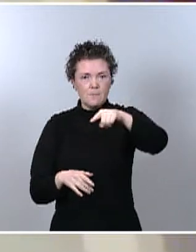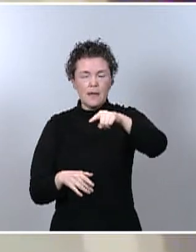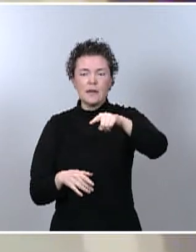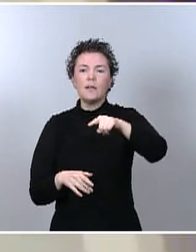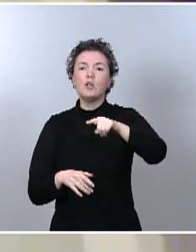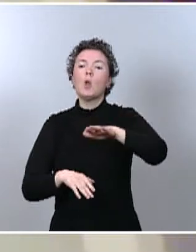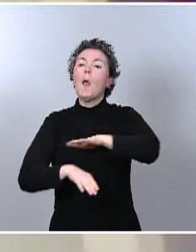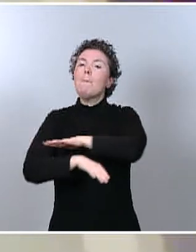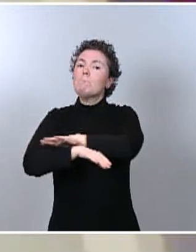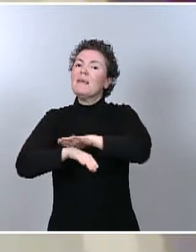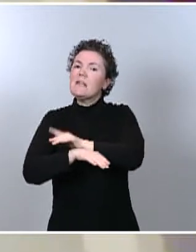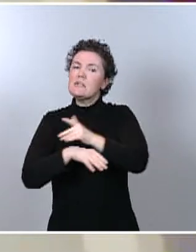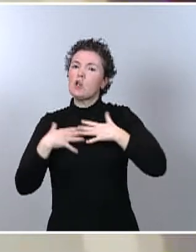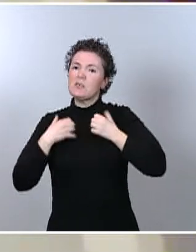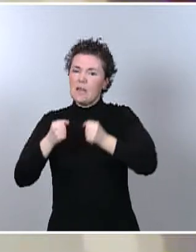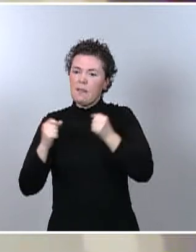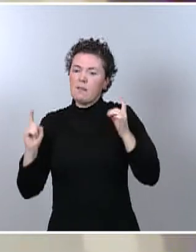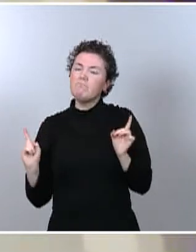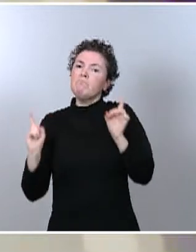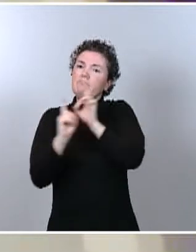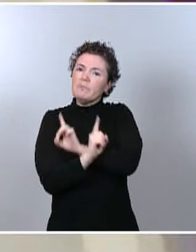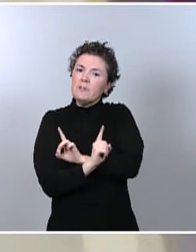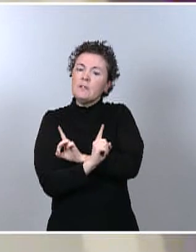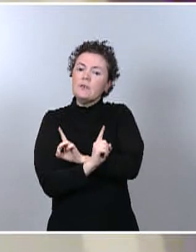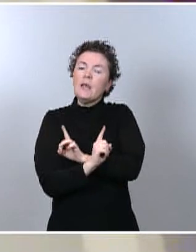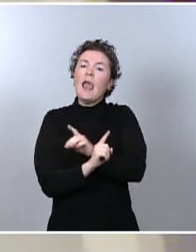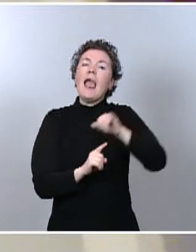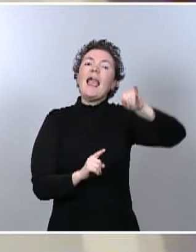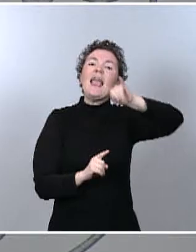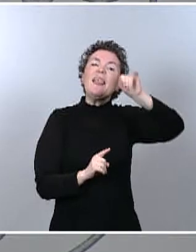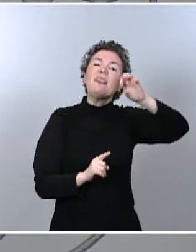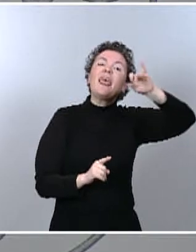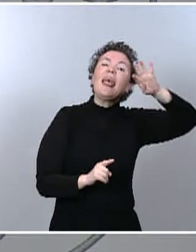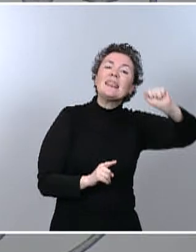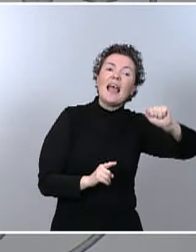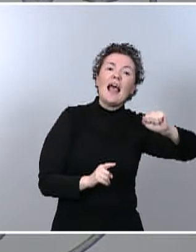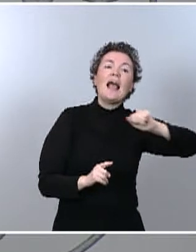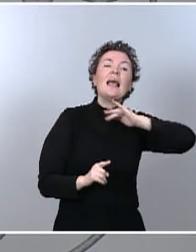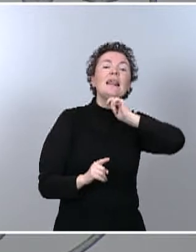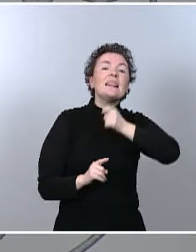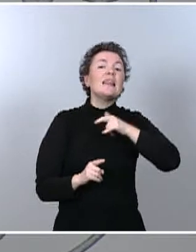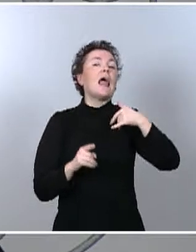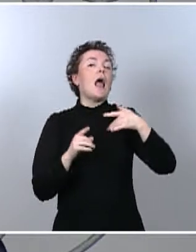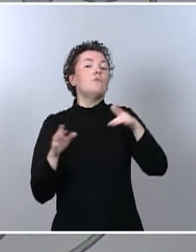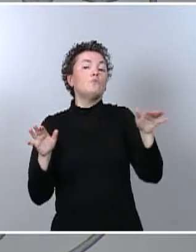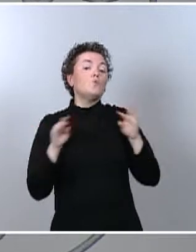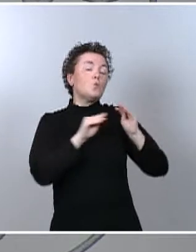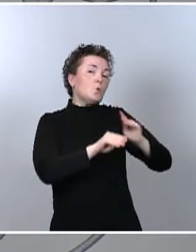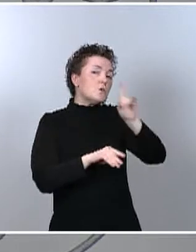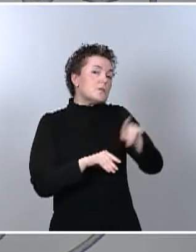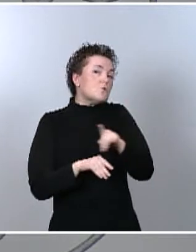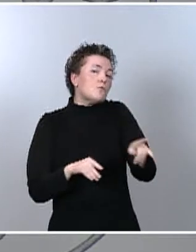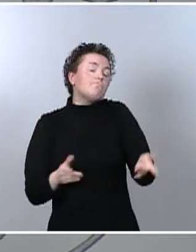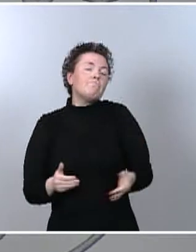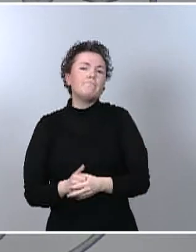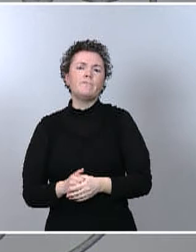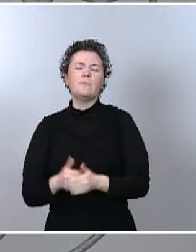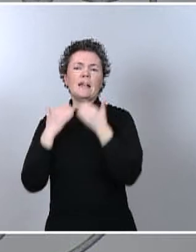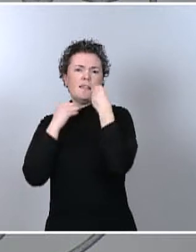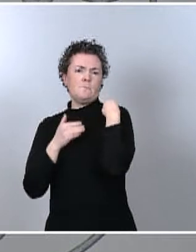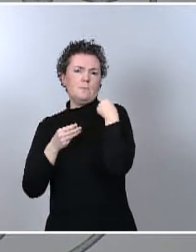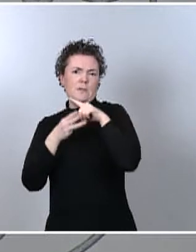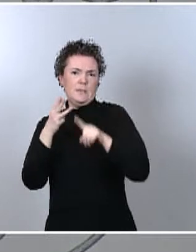que efectivamente las elecciones se vayan a celebrar el 14 de febrero. Y a la ministra Darias querría saber si se